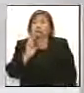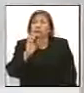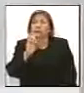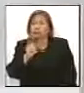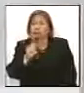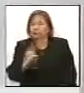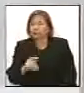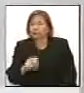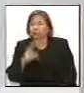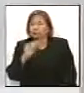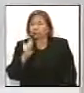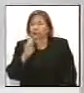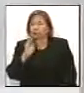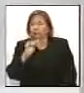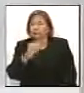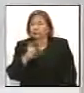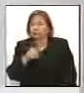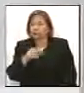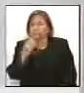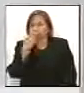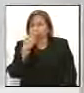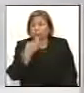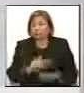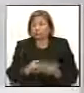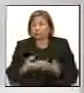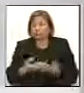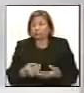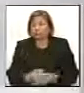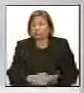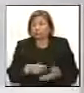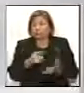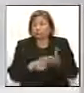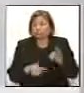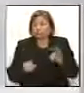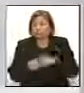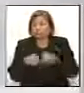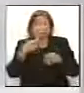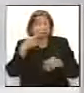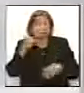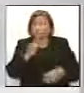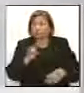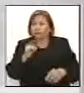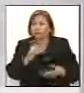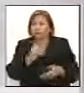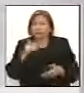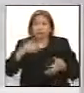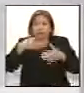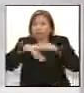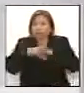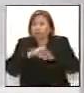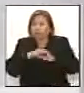Adrián José Cabezas Moral del centro poblado Esquivel, que también ha sido declarado inhabitable en el 2014.